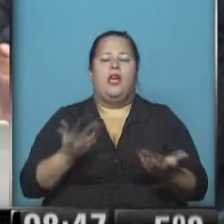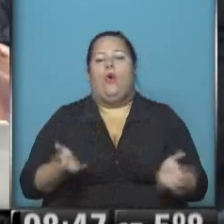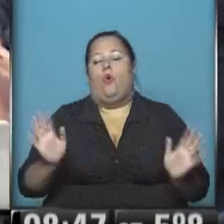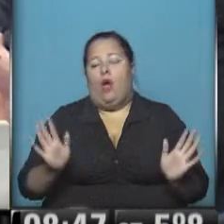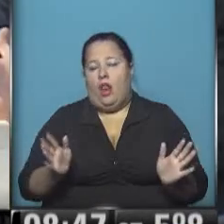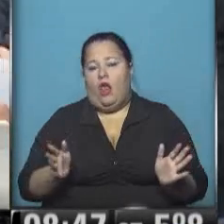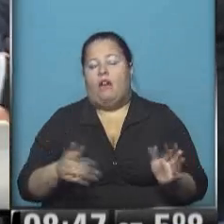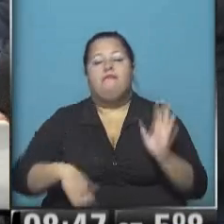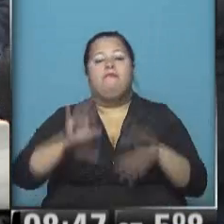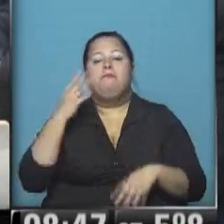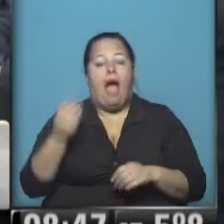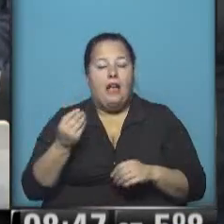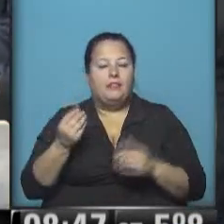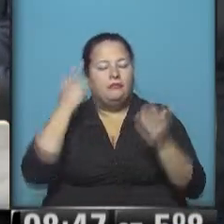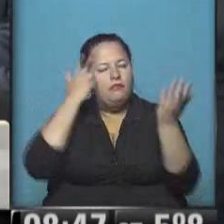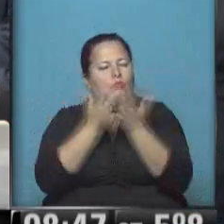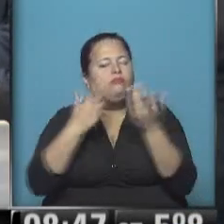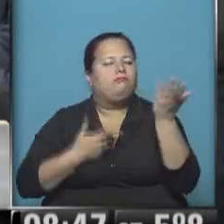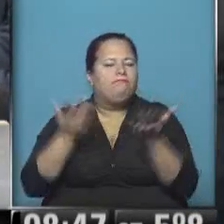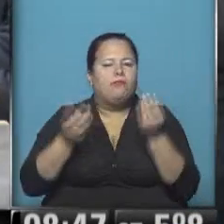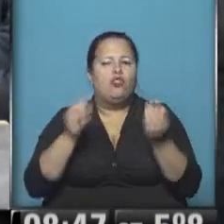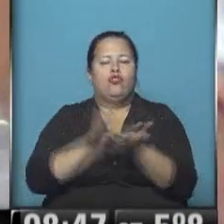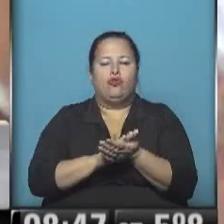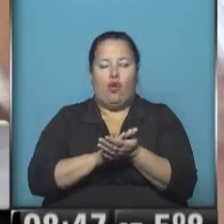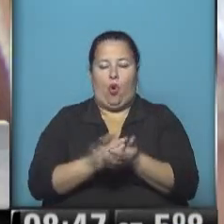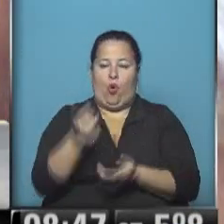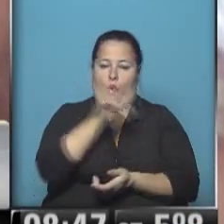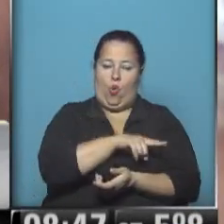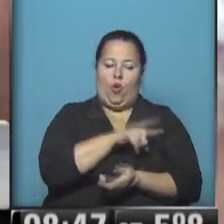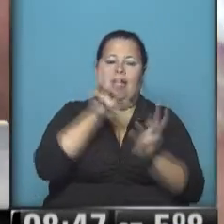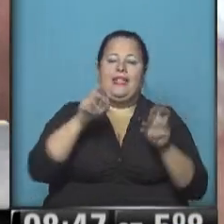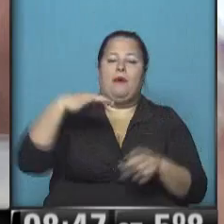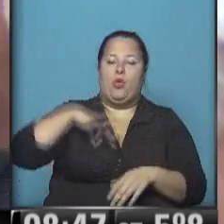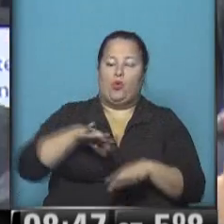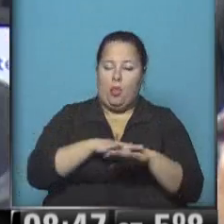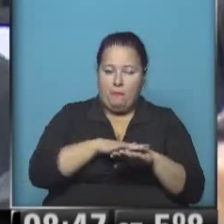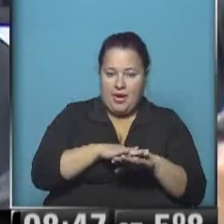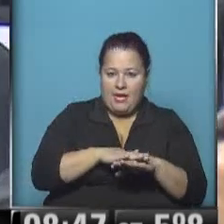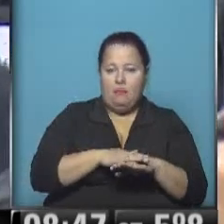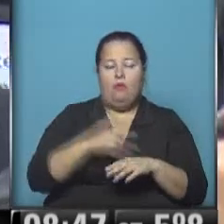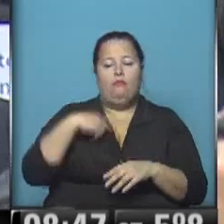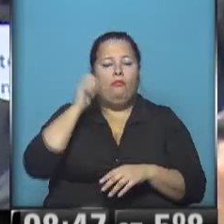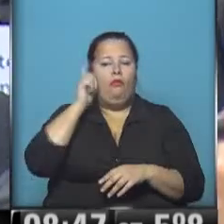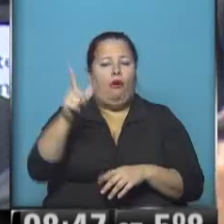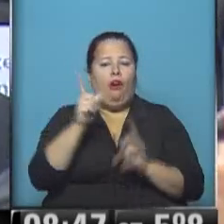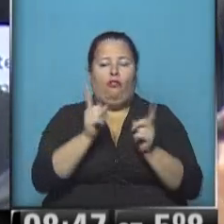bueno, fundamentalmente el balance que hacemos con respecto, por un lado, al tema del salario mínimo, que hemos podido